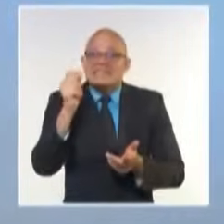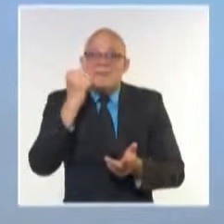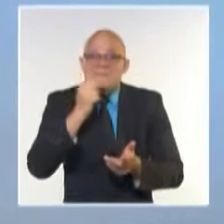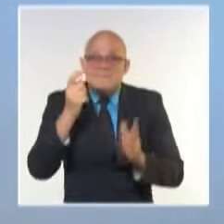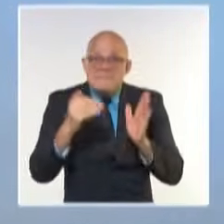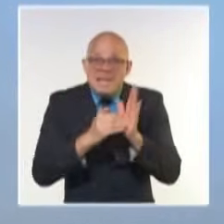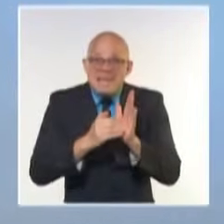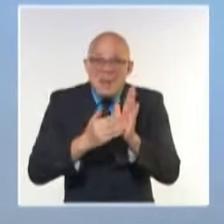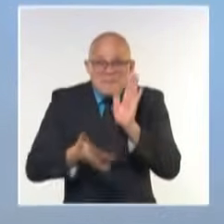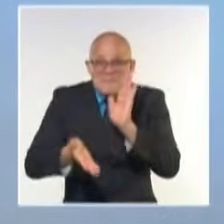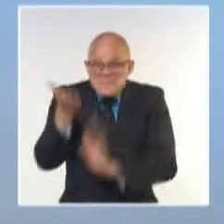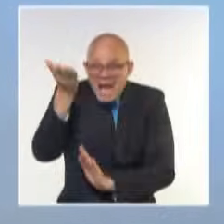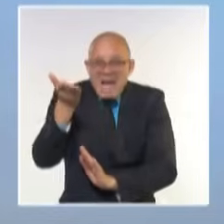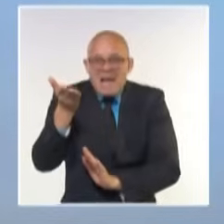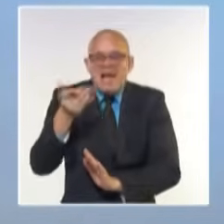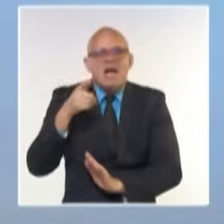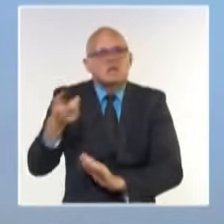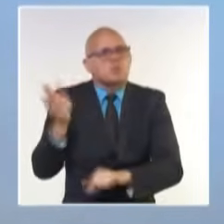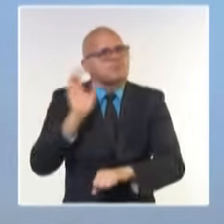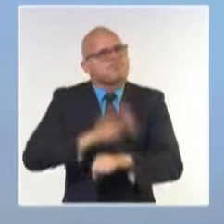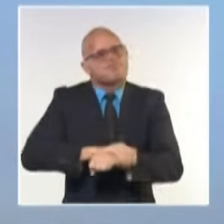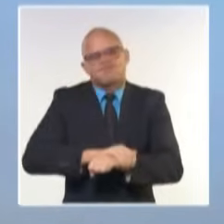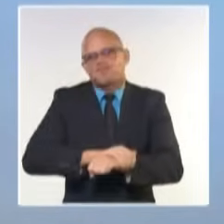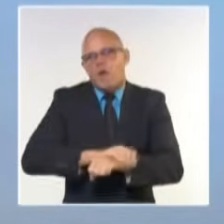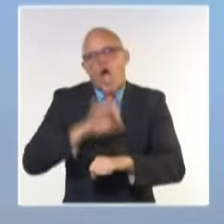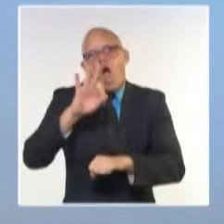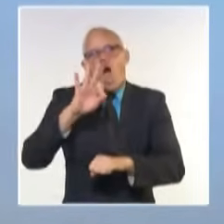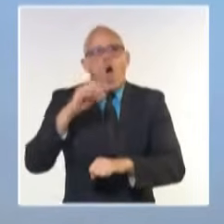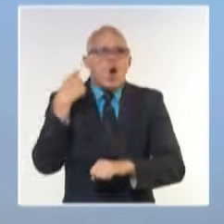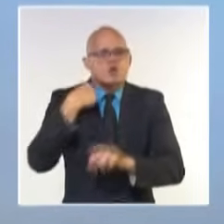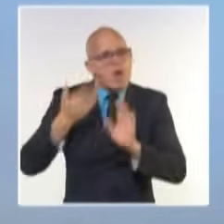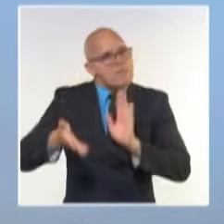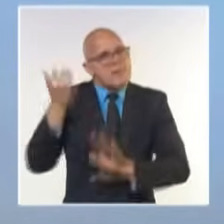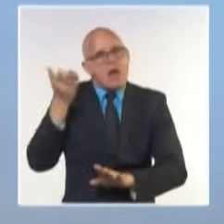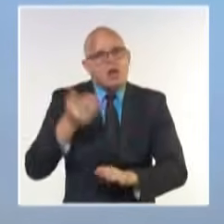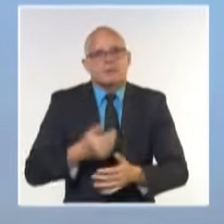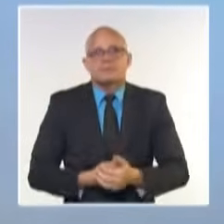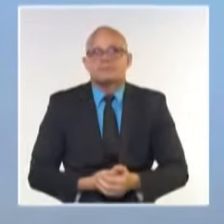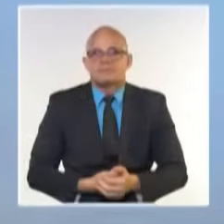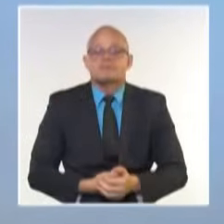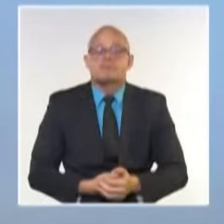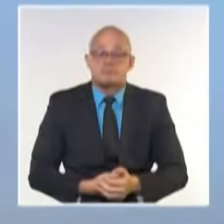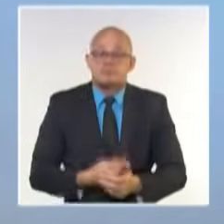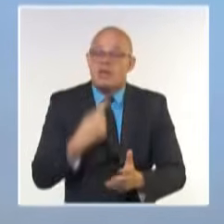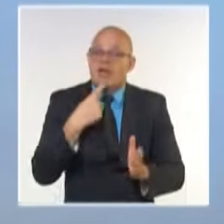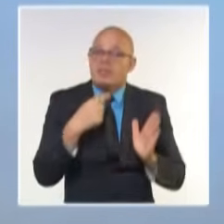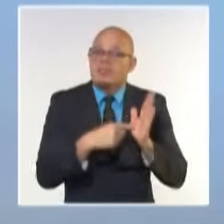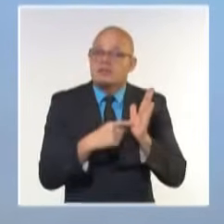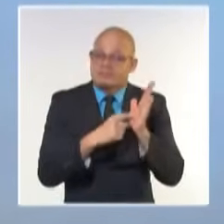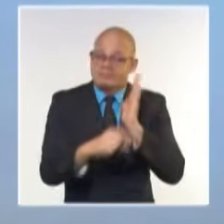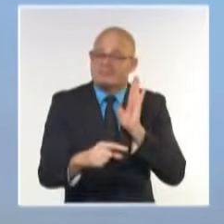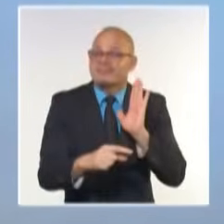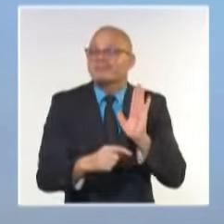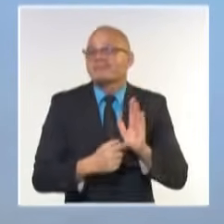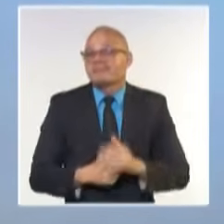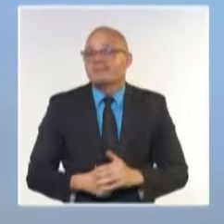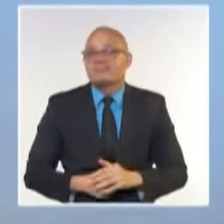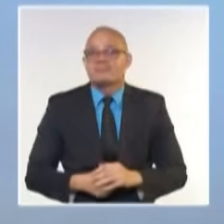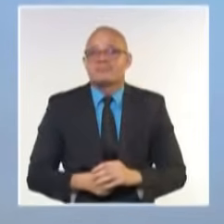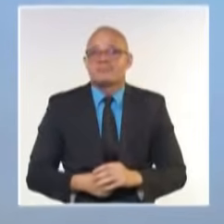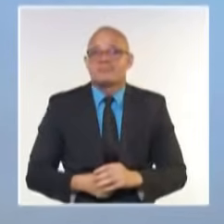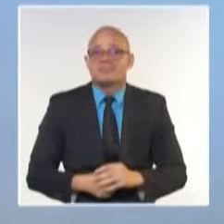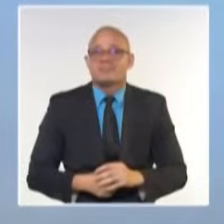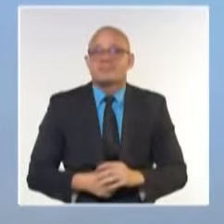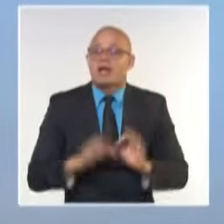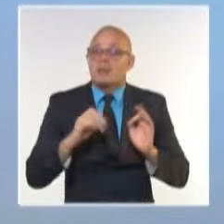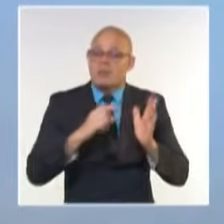correcto. En el 298.2, si podemos verlo también, que está expresando lo que... En el apartado segundo del artículo 298. Realmente muy,